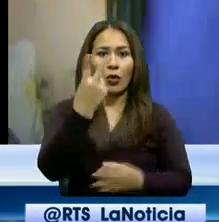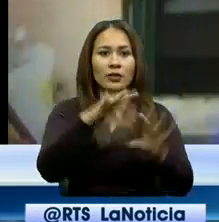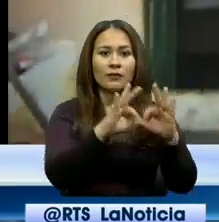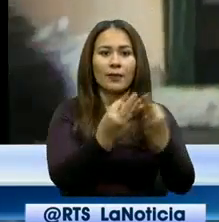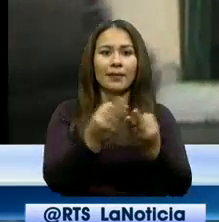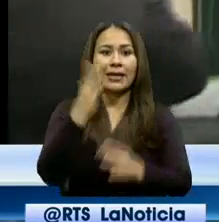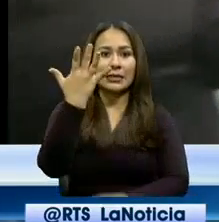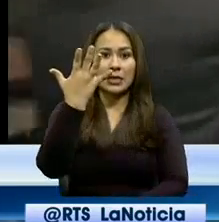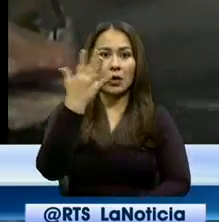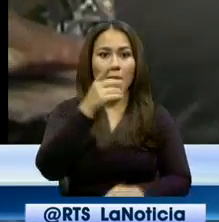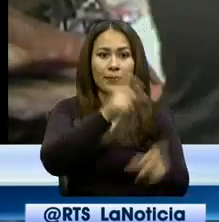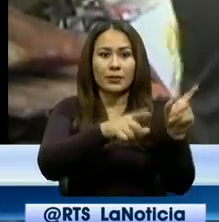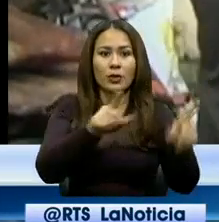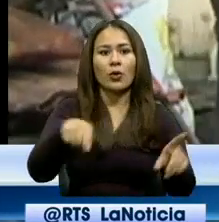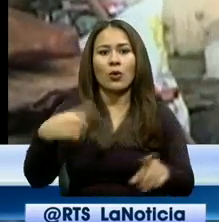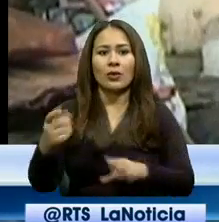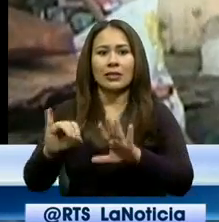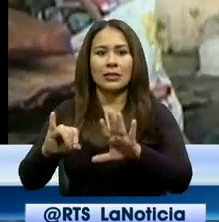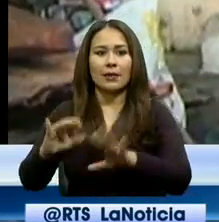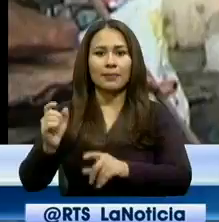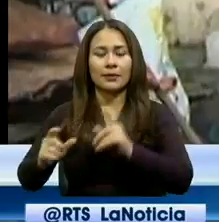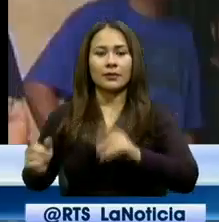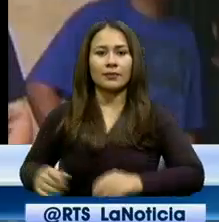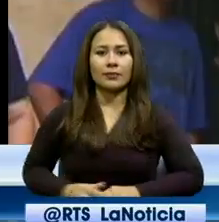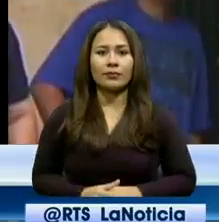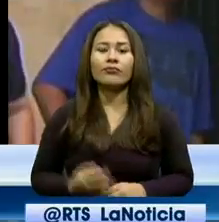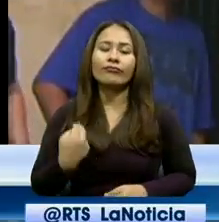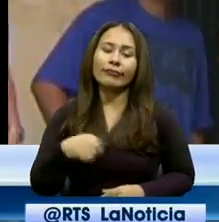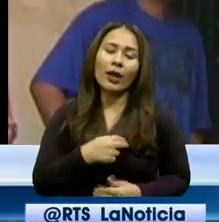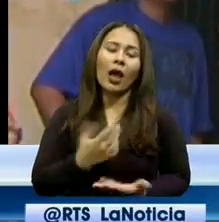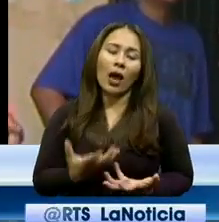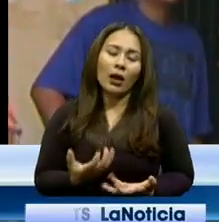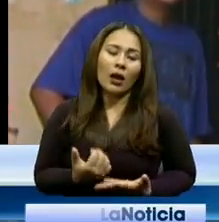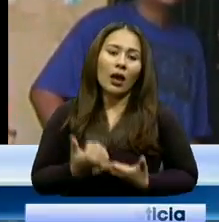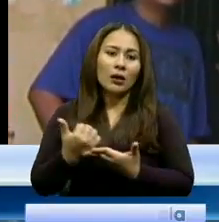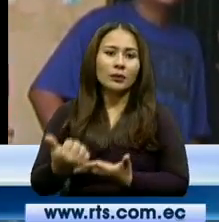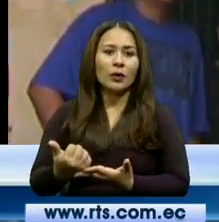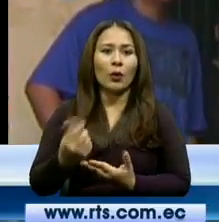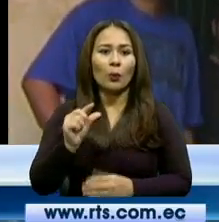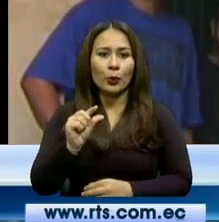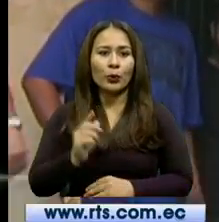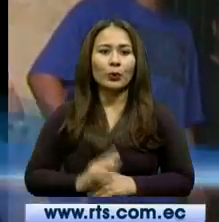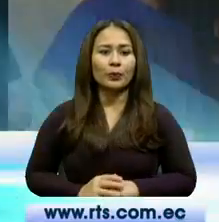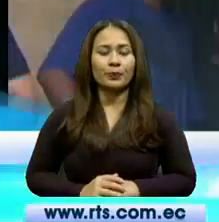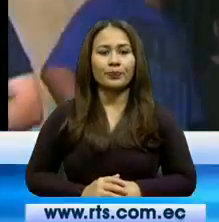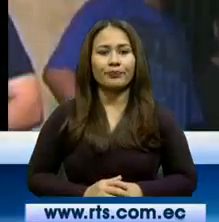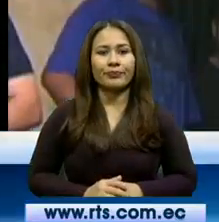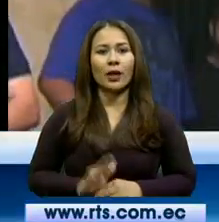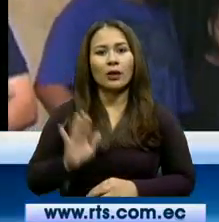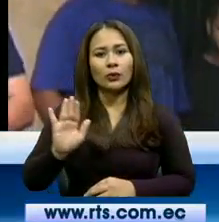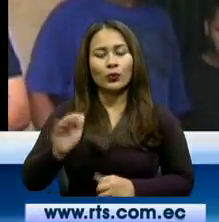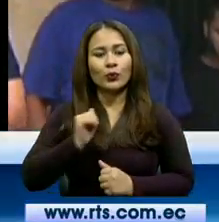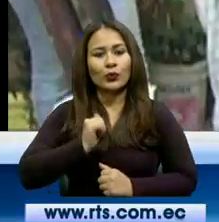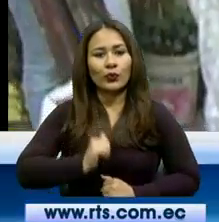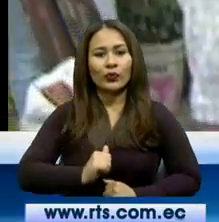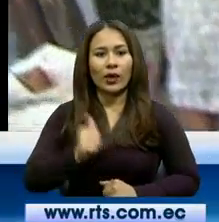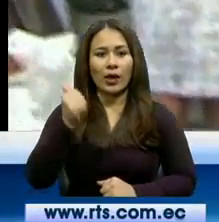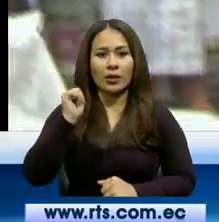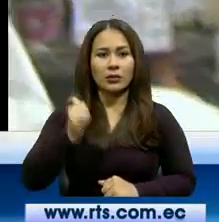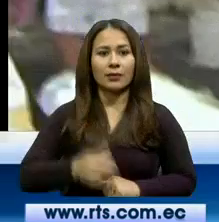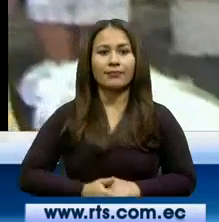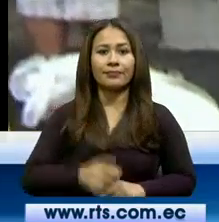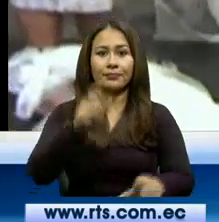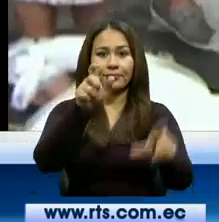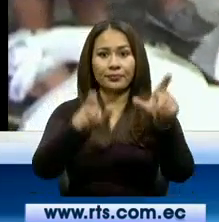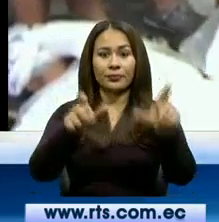una de cinco personas y otra vez hay personas tratando de paliar algunas de alguna manera la la situación que sufrieron ayer los afectados